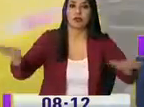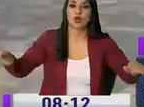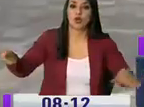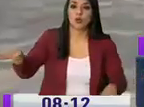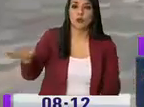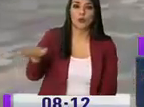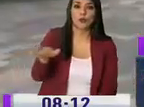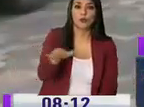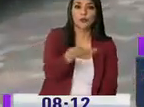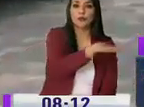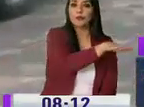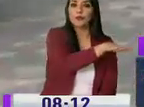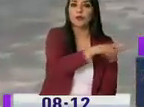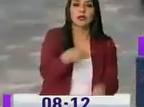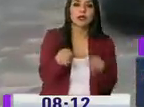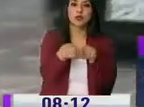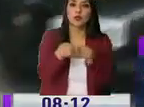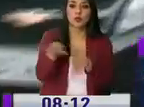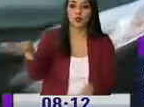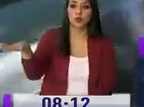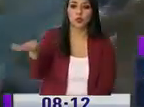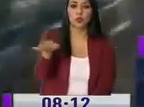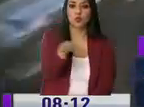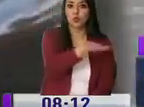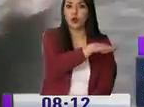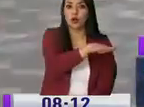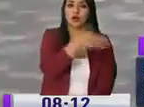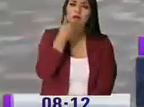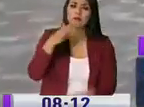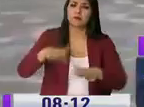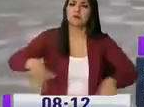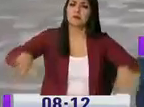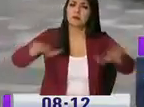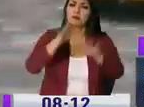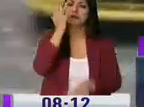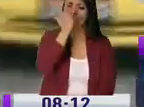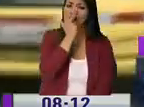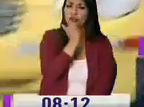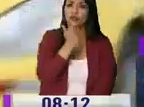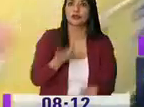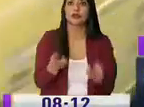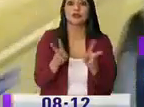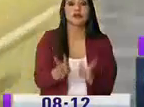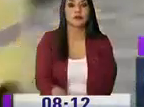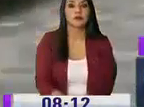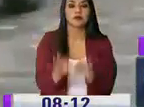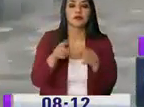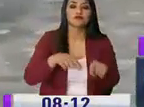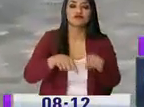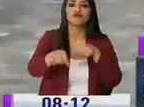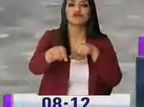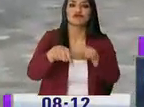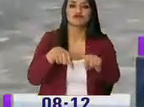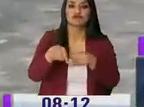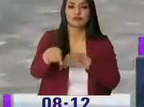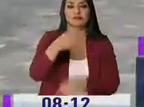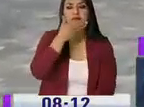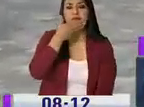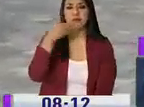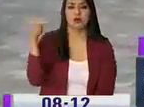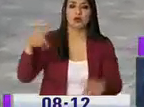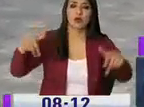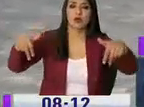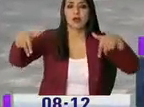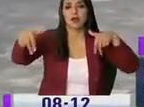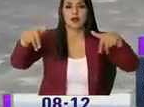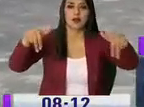ras de la vereda y la calle. Esto permitirá no solo un mejor ornato de esta avenida, sino para un mejor tránsito, una mejor circulación de